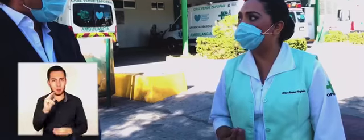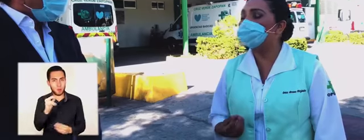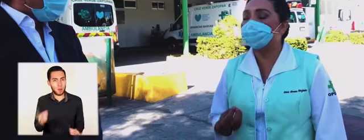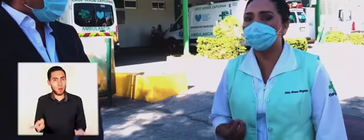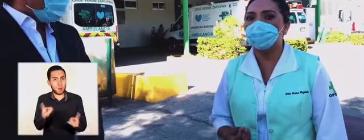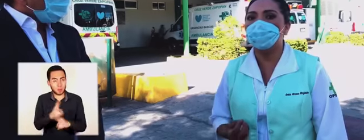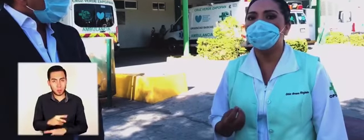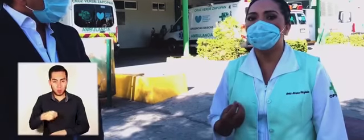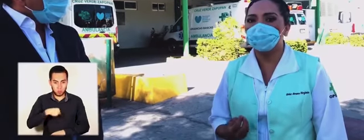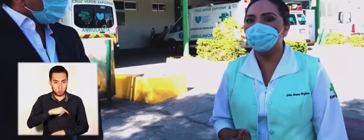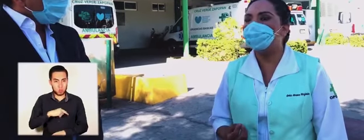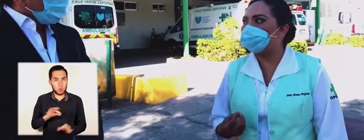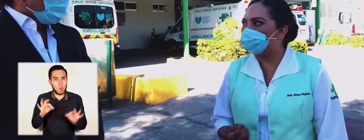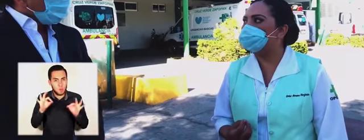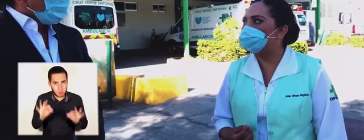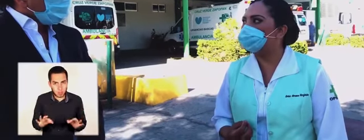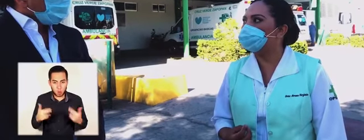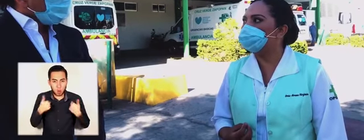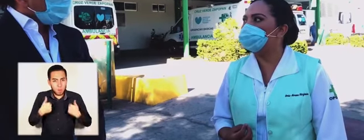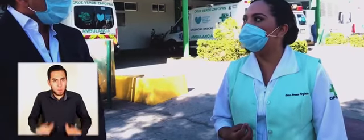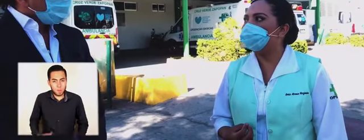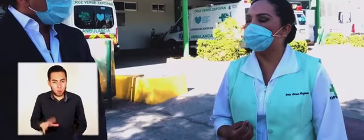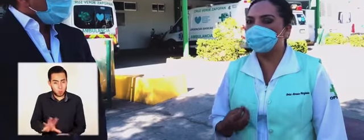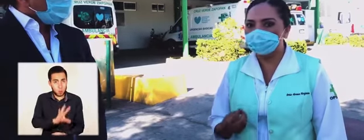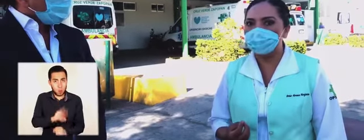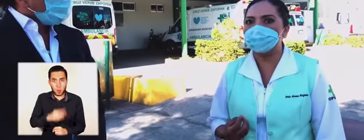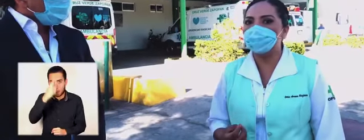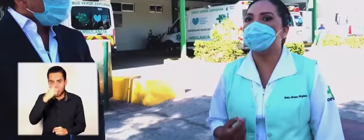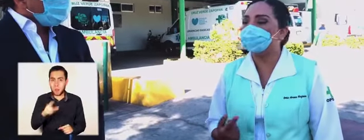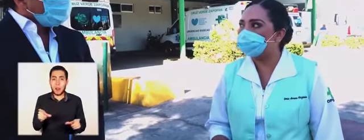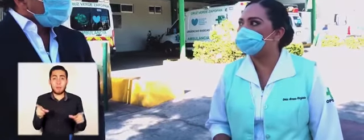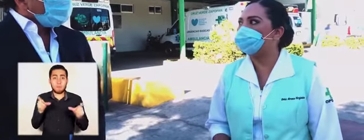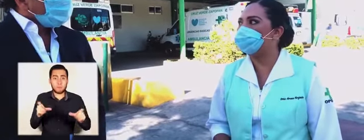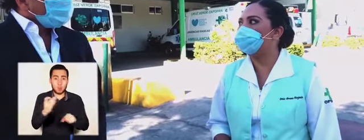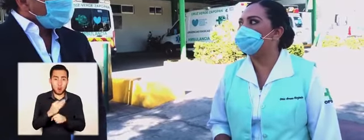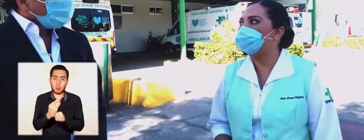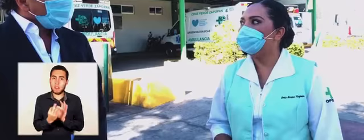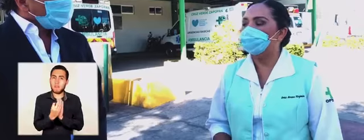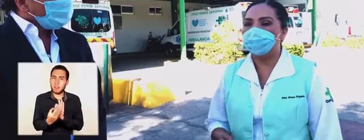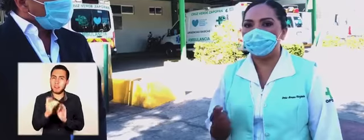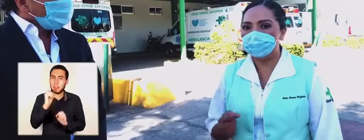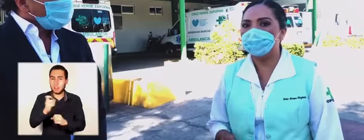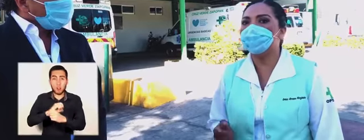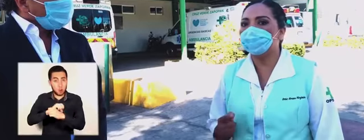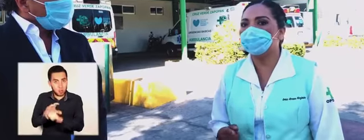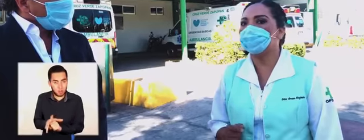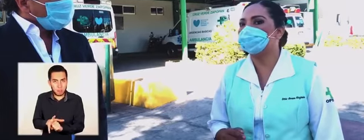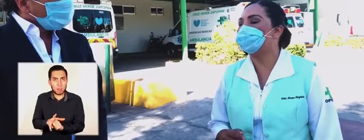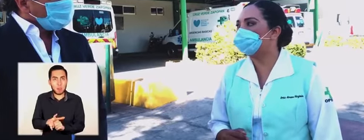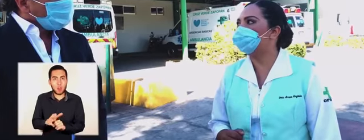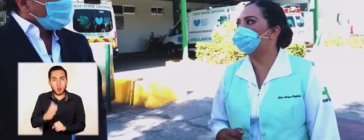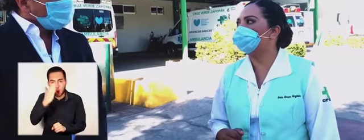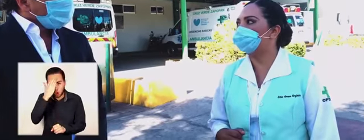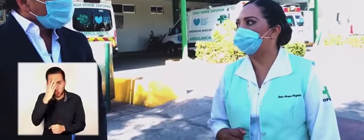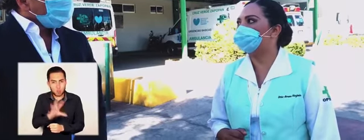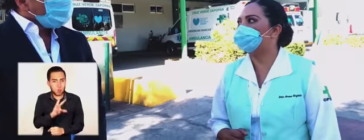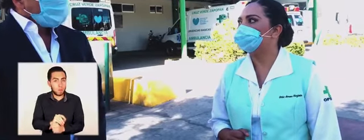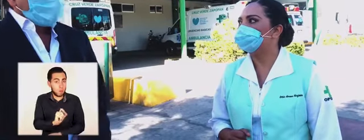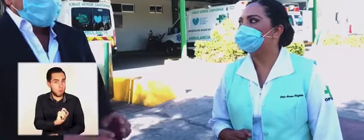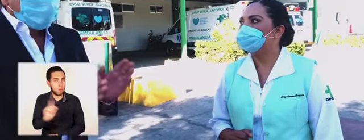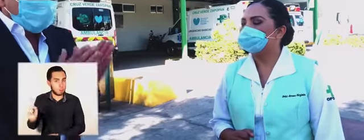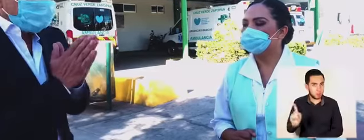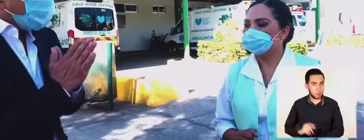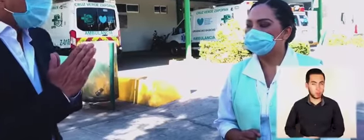contrario, estamos haciendo todo lo humanamente posible para poder hacer frente a esta pandemia basado en nuestros conocimientos